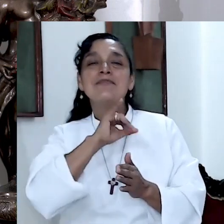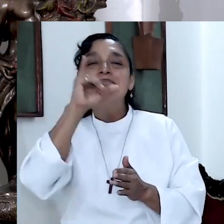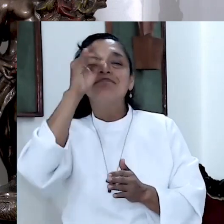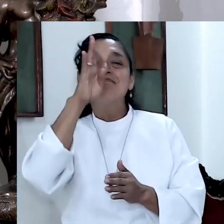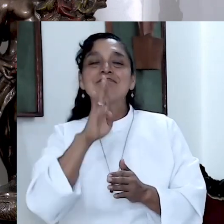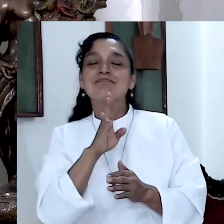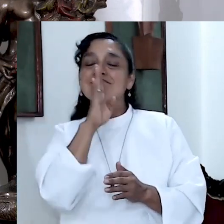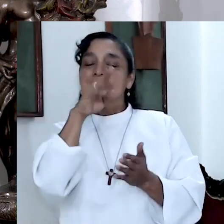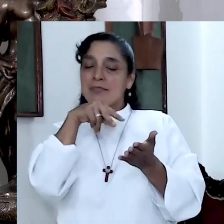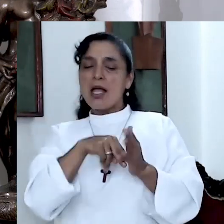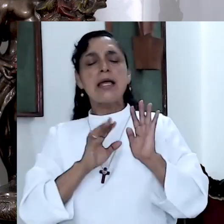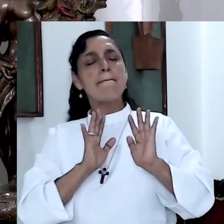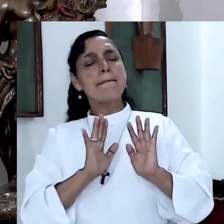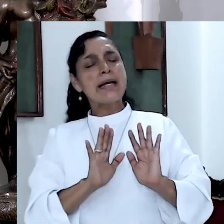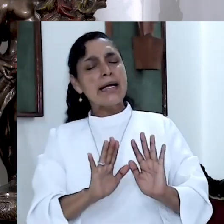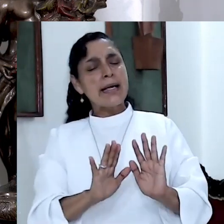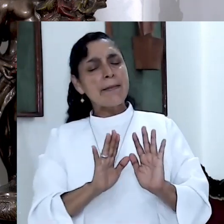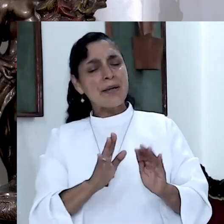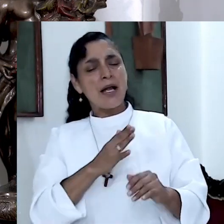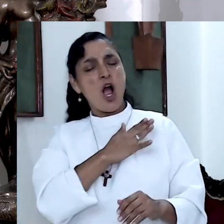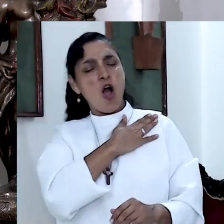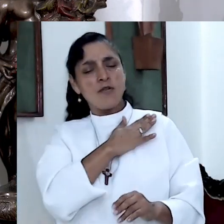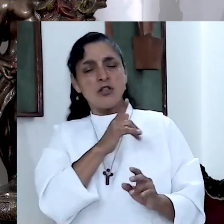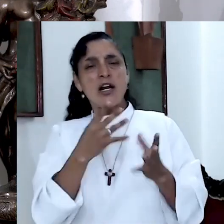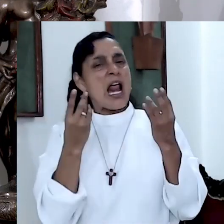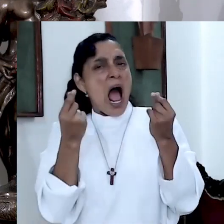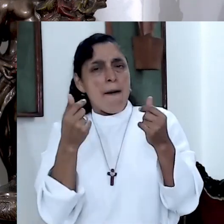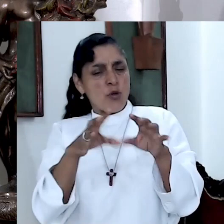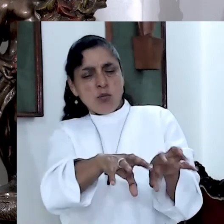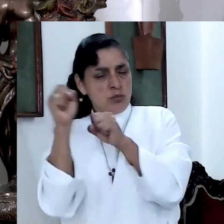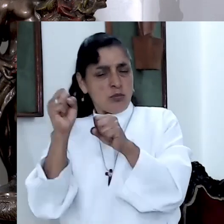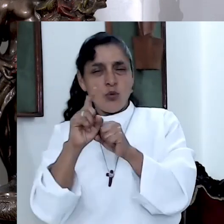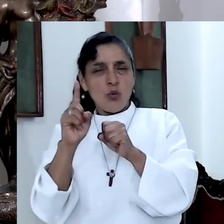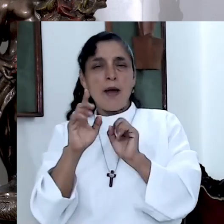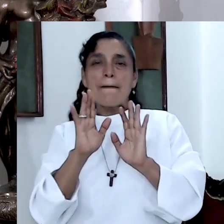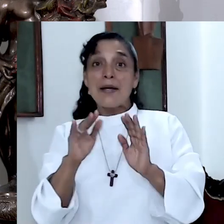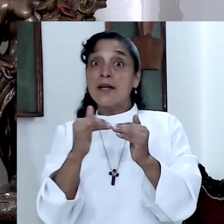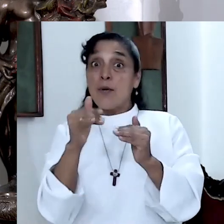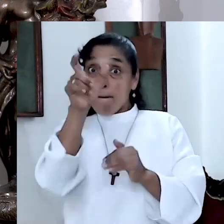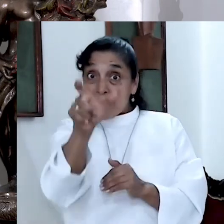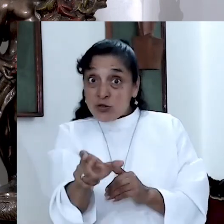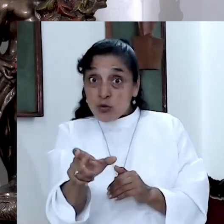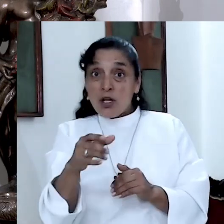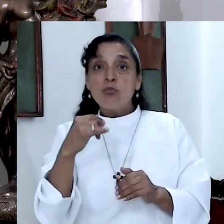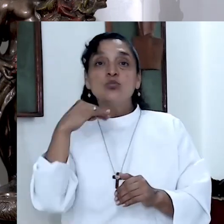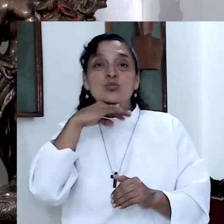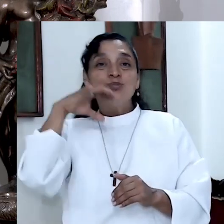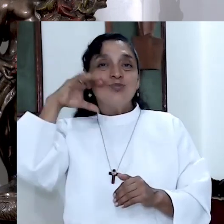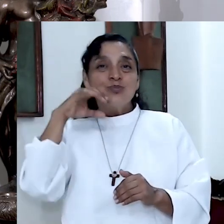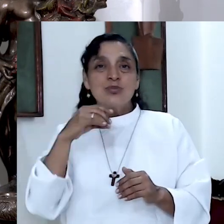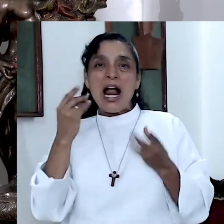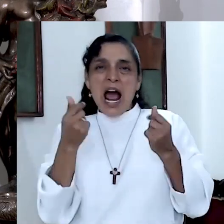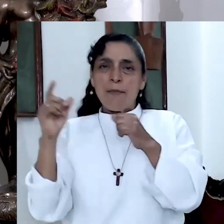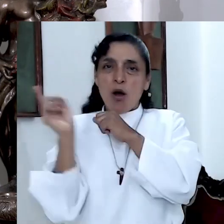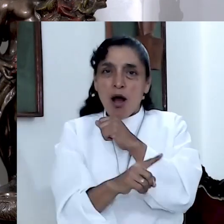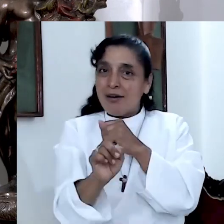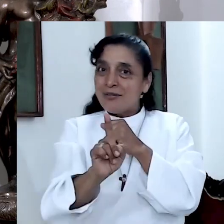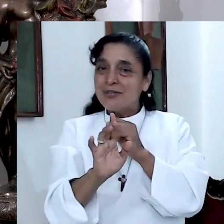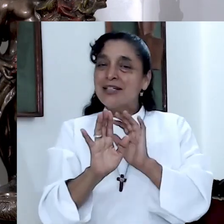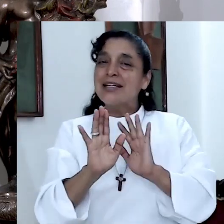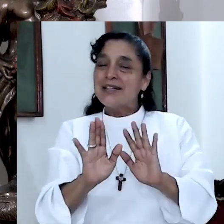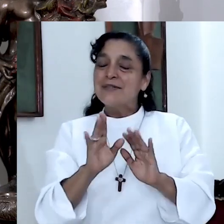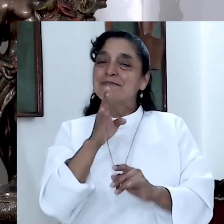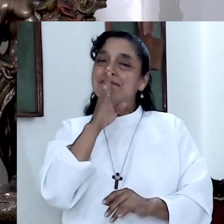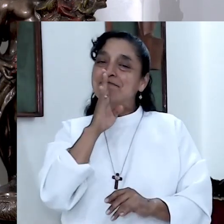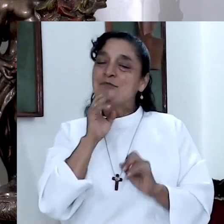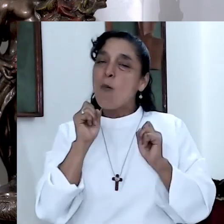esperar, de confiar, esa capacidad que Dios tiene para comprendernos, para darnos